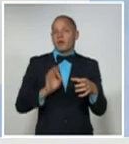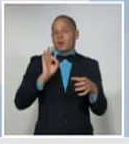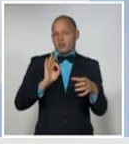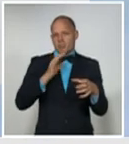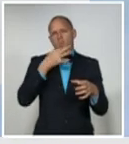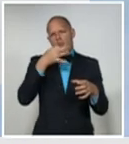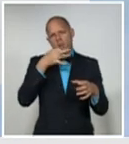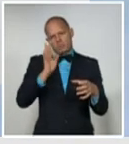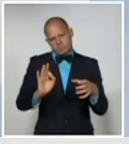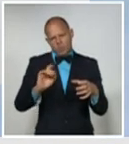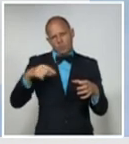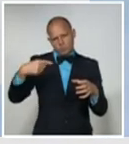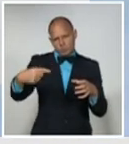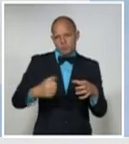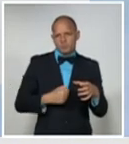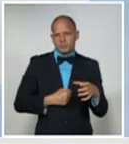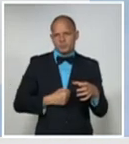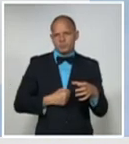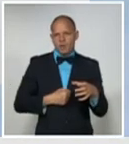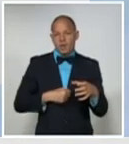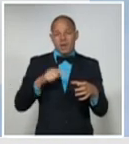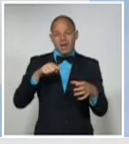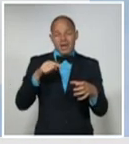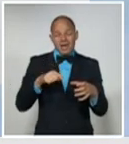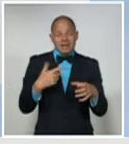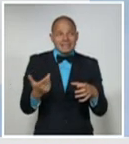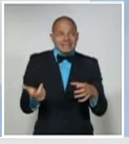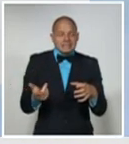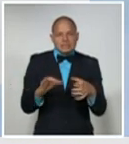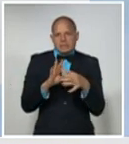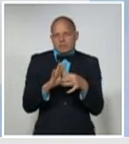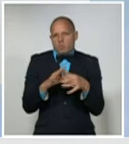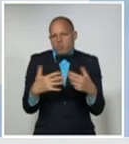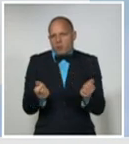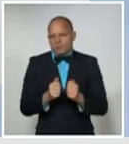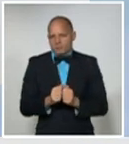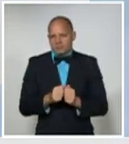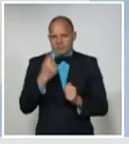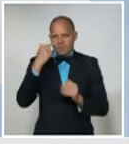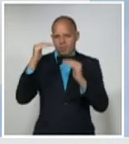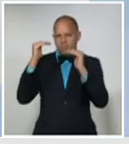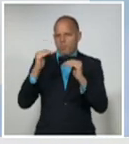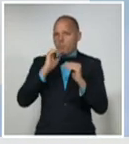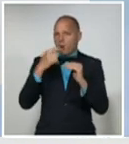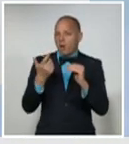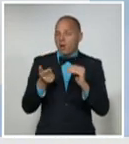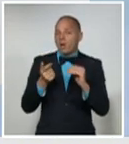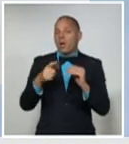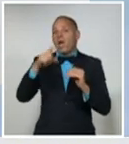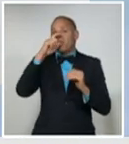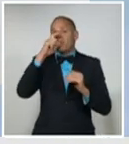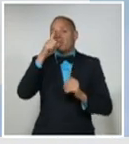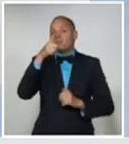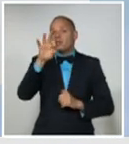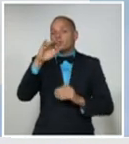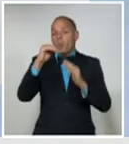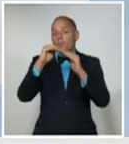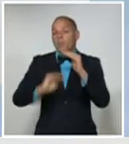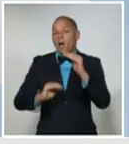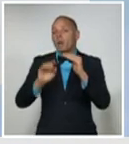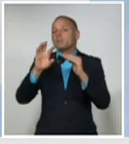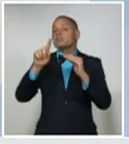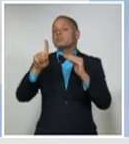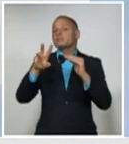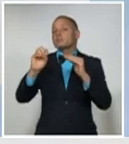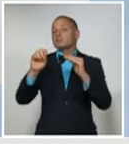decimos, lo que es más significativo, pues 103 en edades pediátricas,